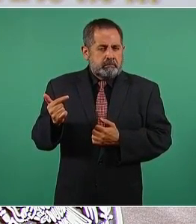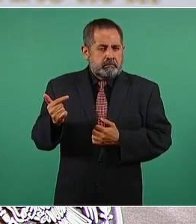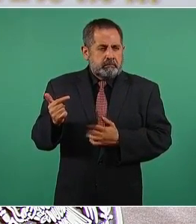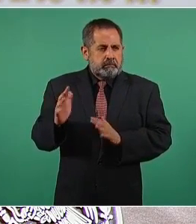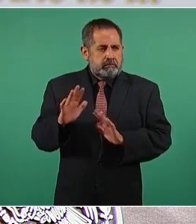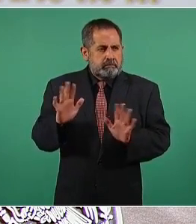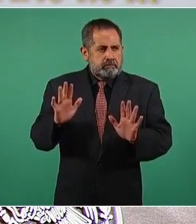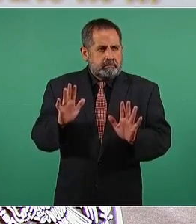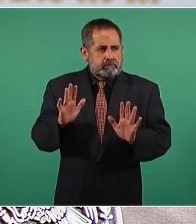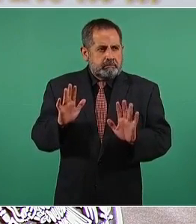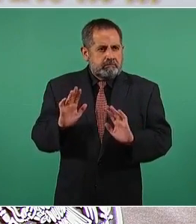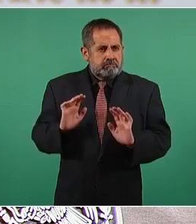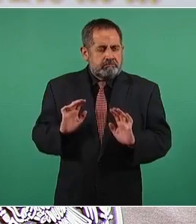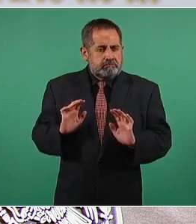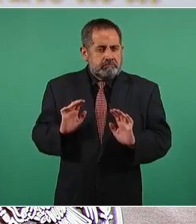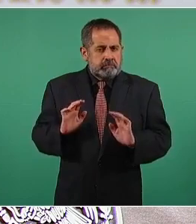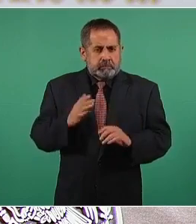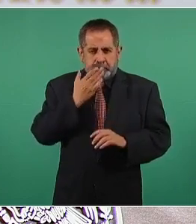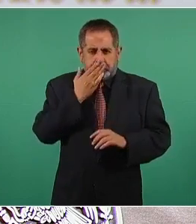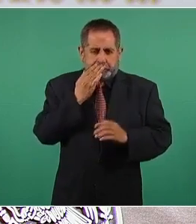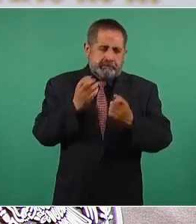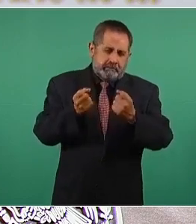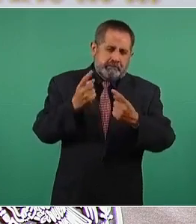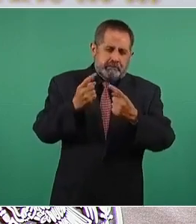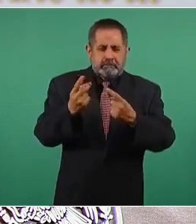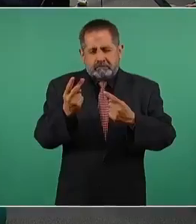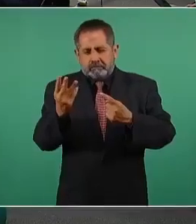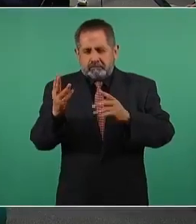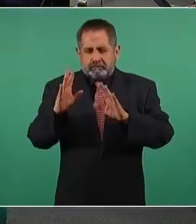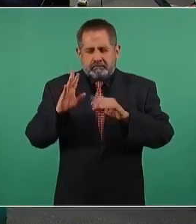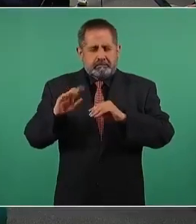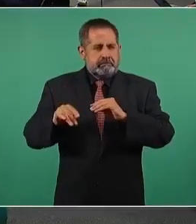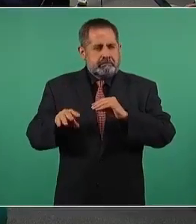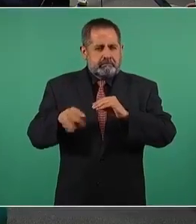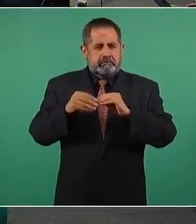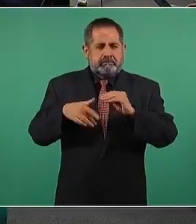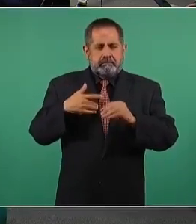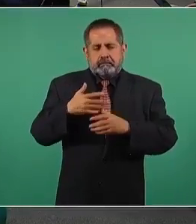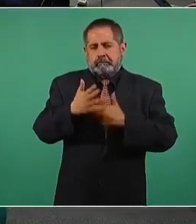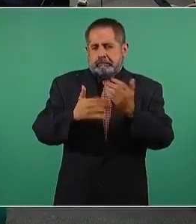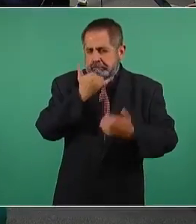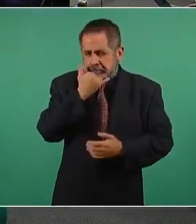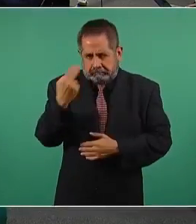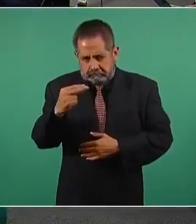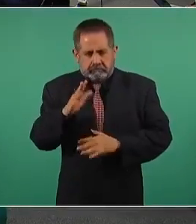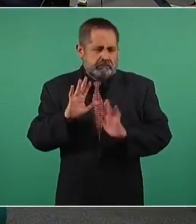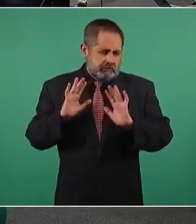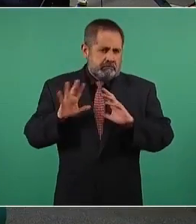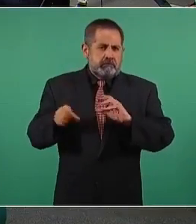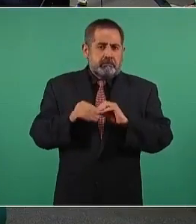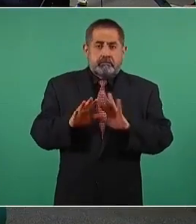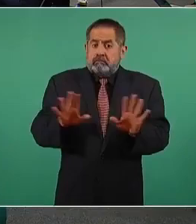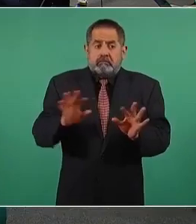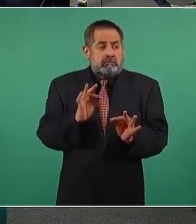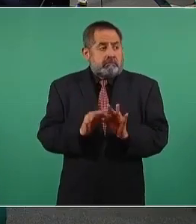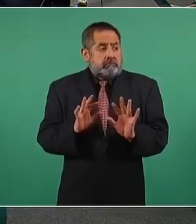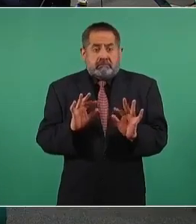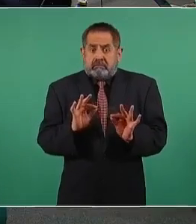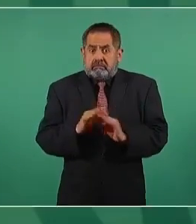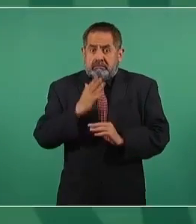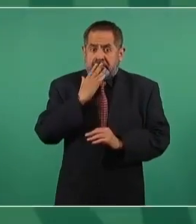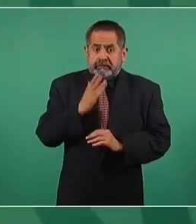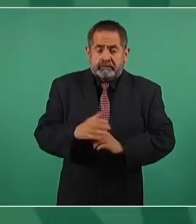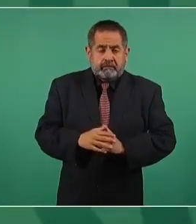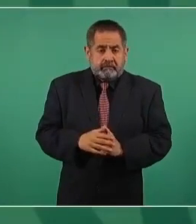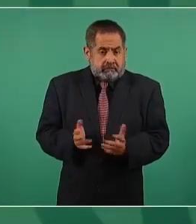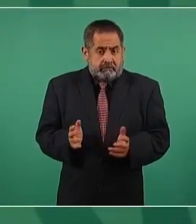¿Hasta ahí? Bueno, y unos dos o tres más, o sea, que ofrecemos disculpa, pero eso es todo.